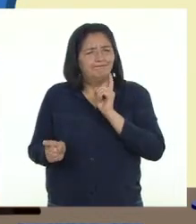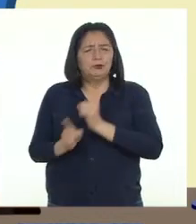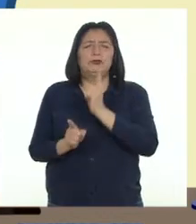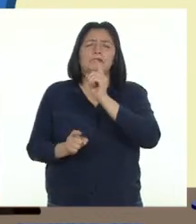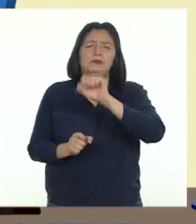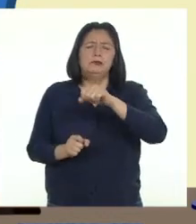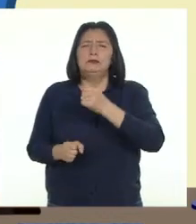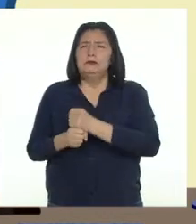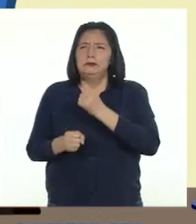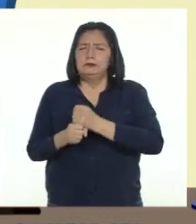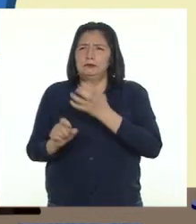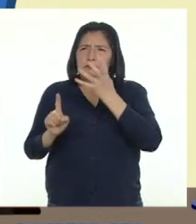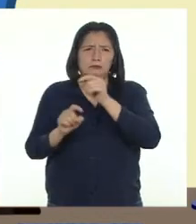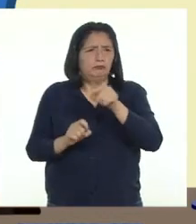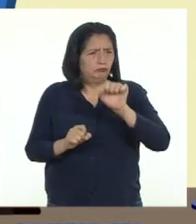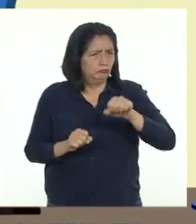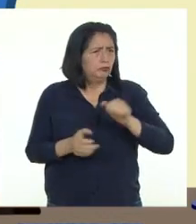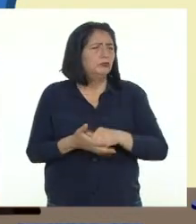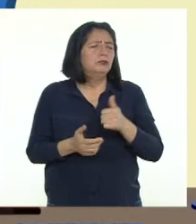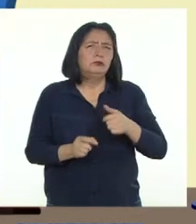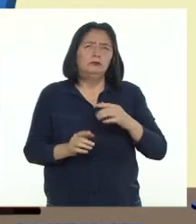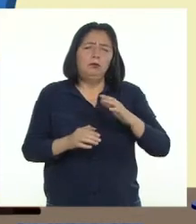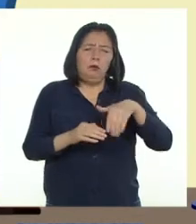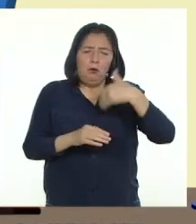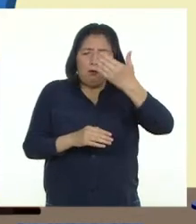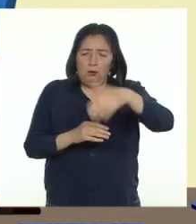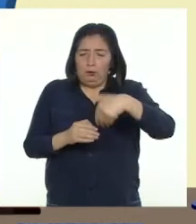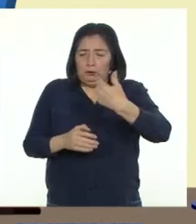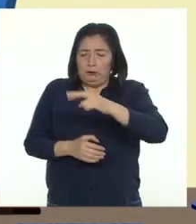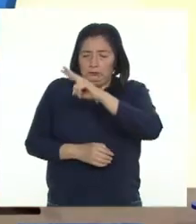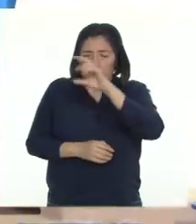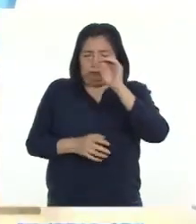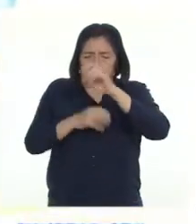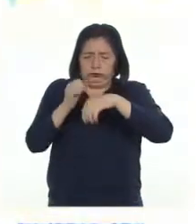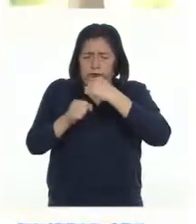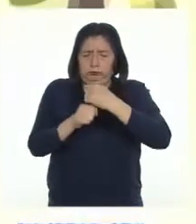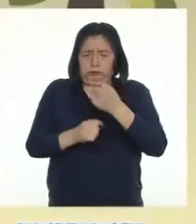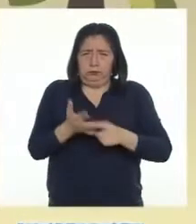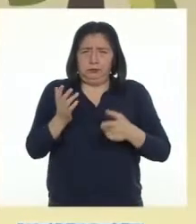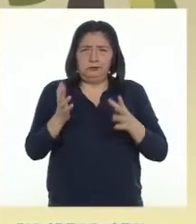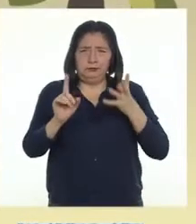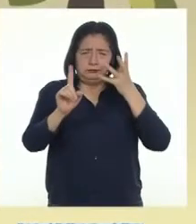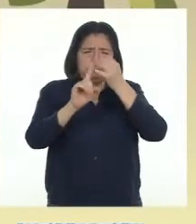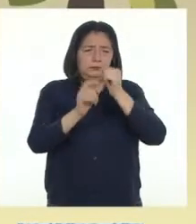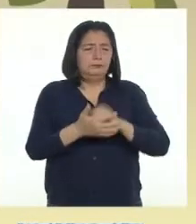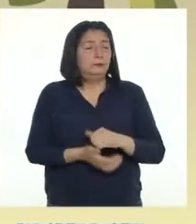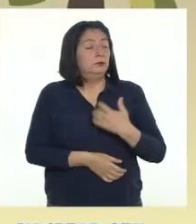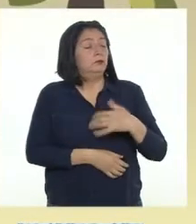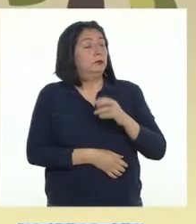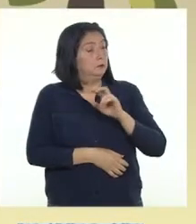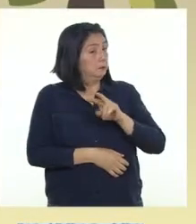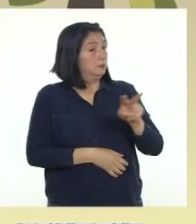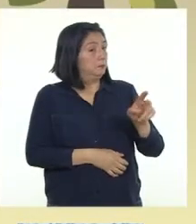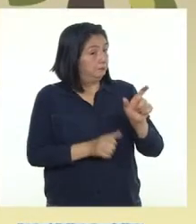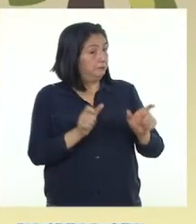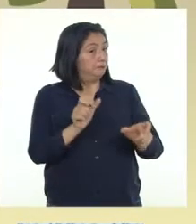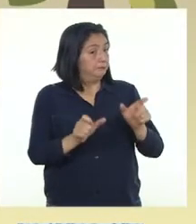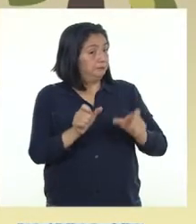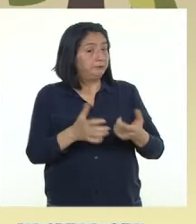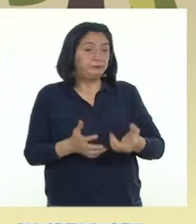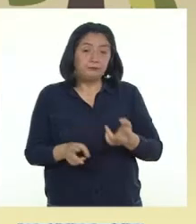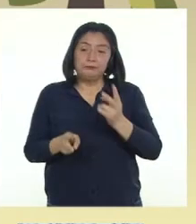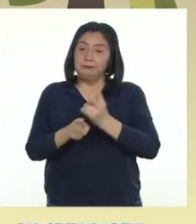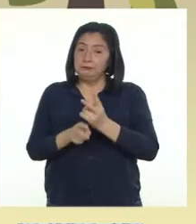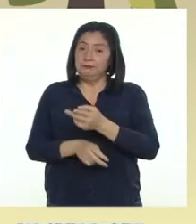para lograrlo. Esas son grandes metas para lo que viene después de nuestro bicentenario. Como verán, las personas y